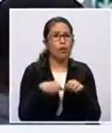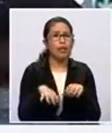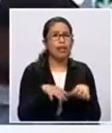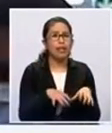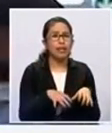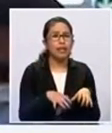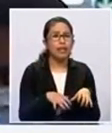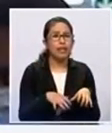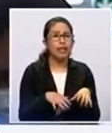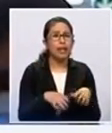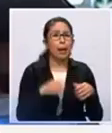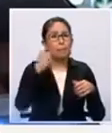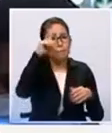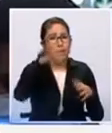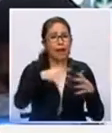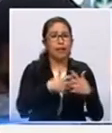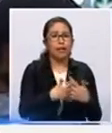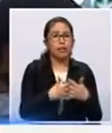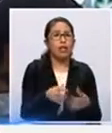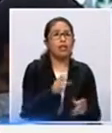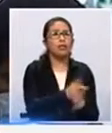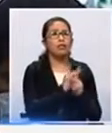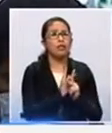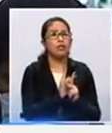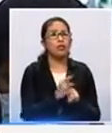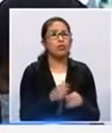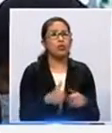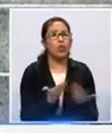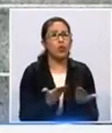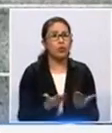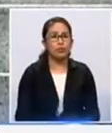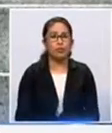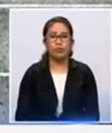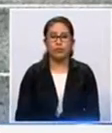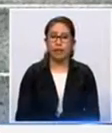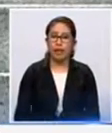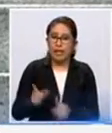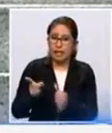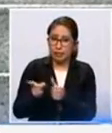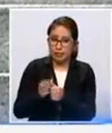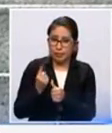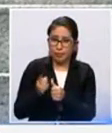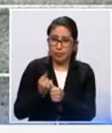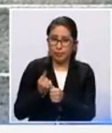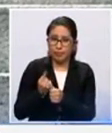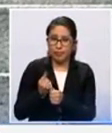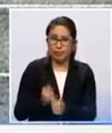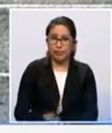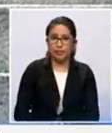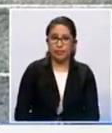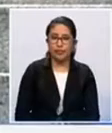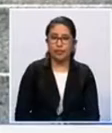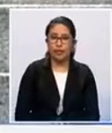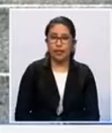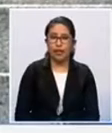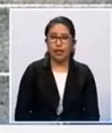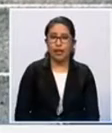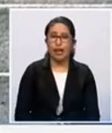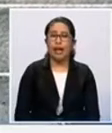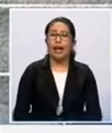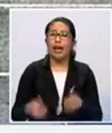los préstamos para los sueldos? A ver, lo primero que tenemos que decir es que tenemos